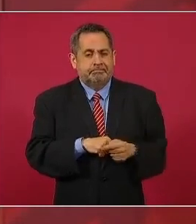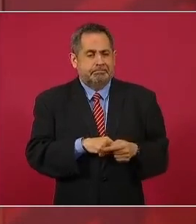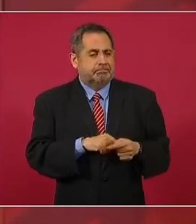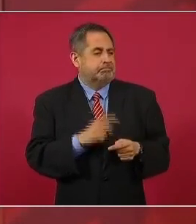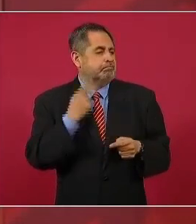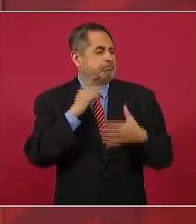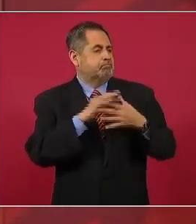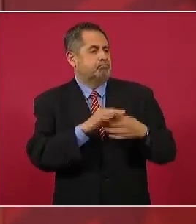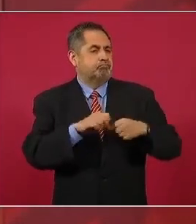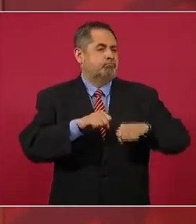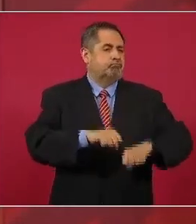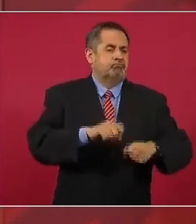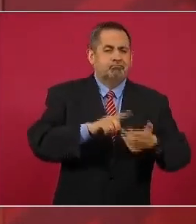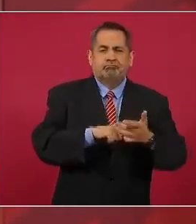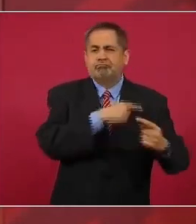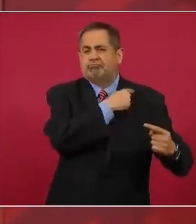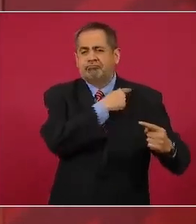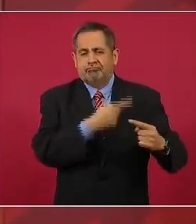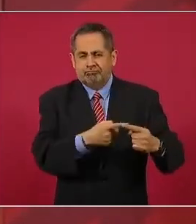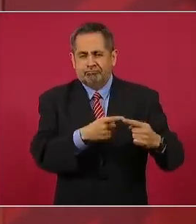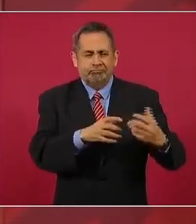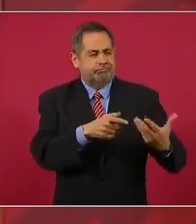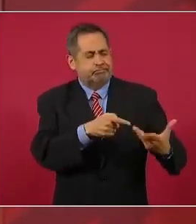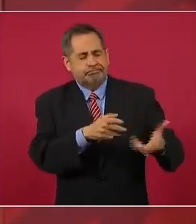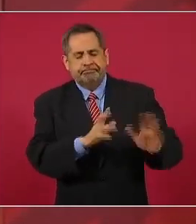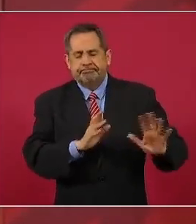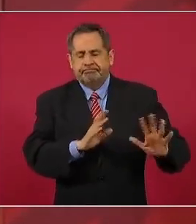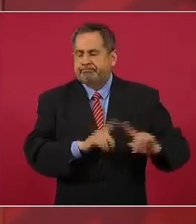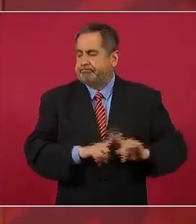del poder y en los últimos tiempos